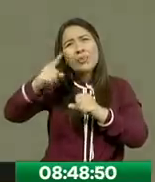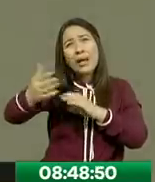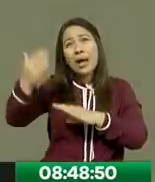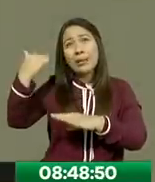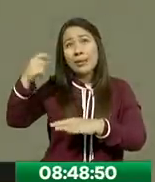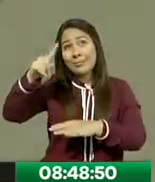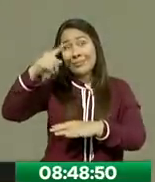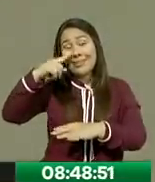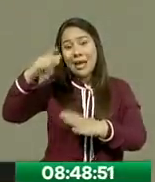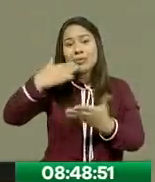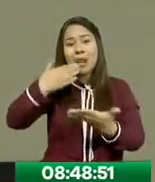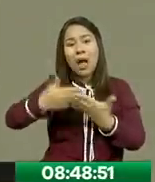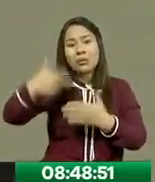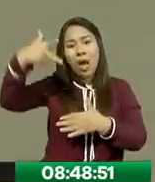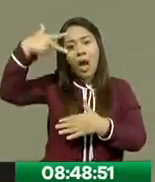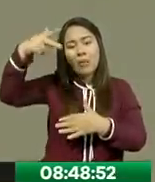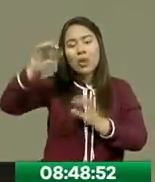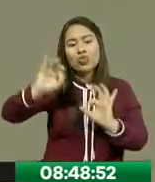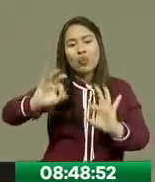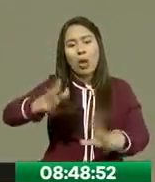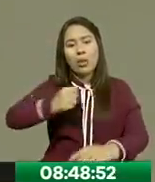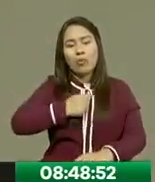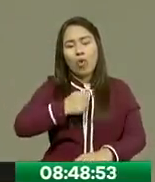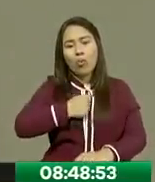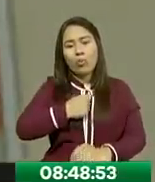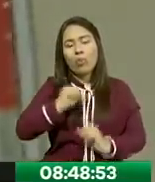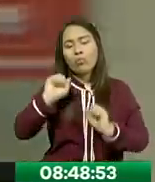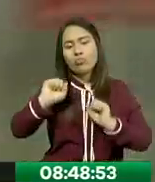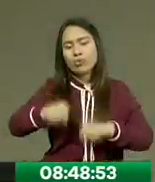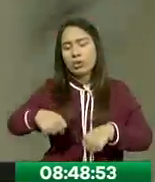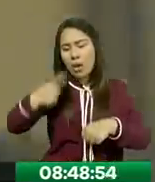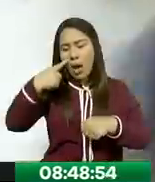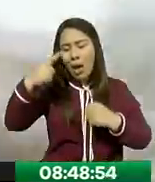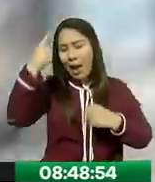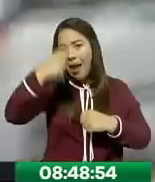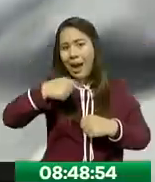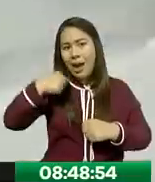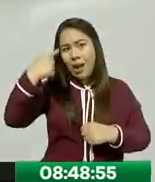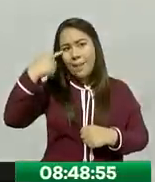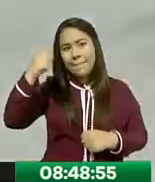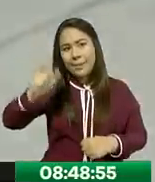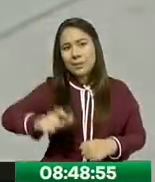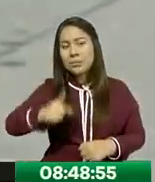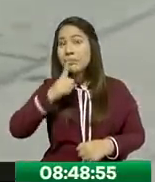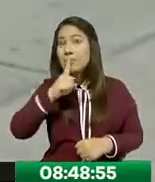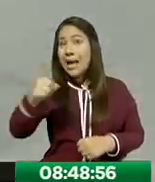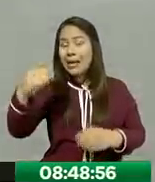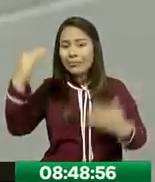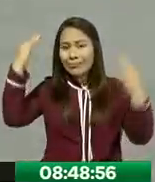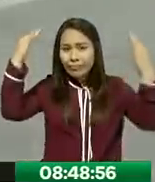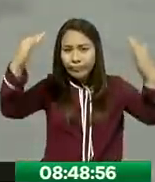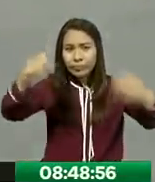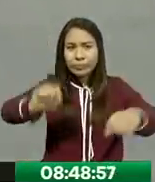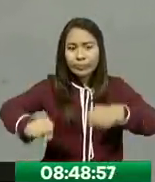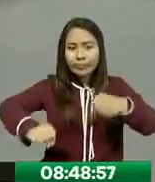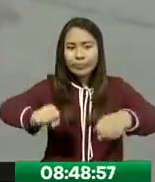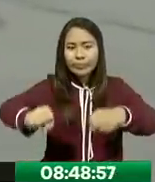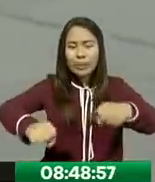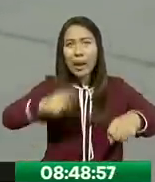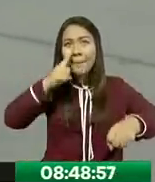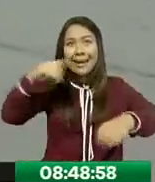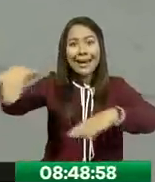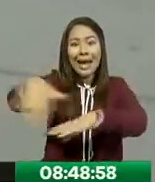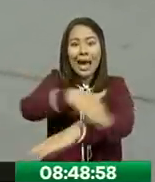él se sube a la tricimoto y se va. Muchas gracias, señora. Como escucharon, la modalidad que en ese sector de Los Vergeles, en una de las calles